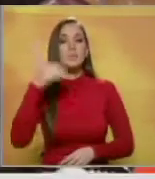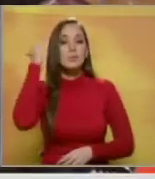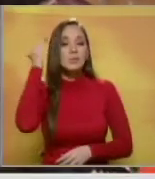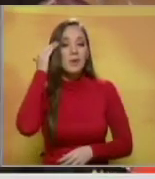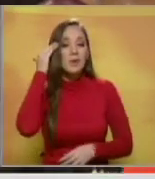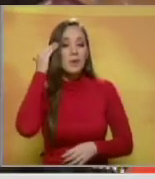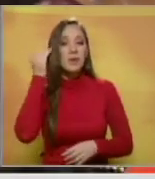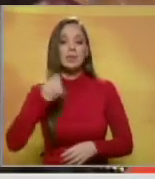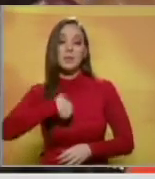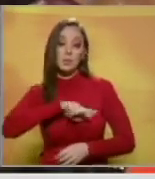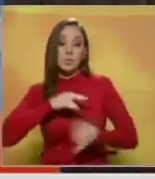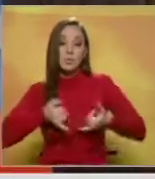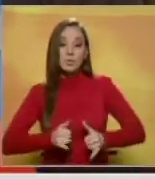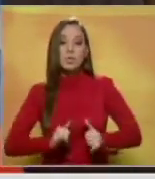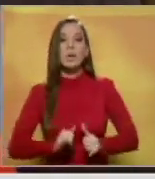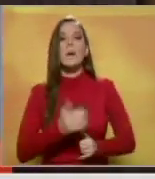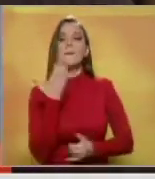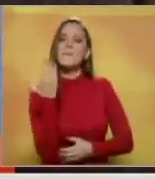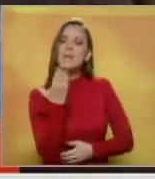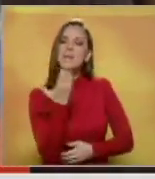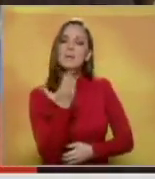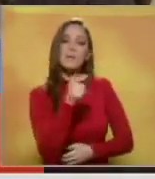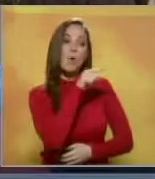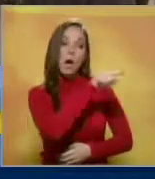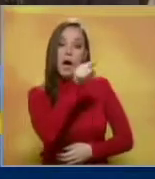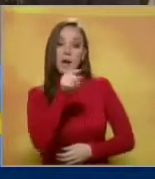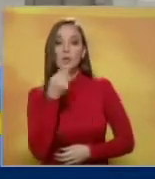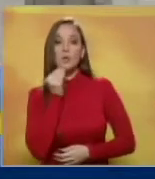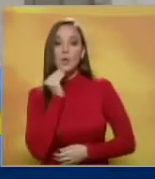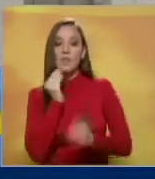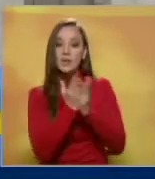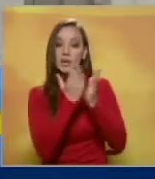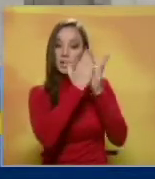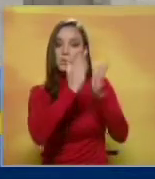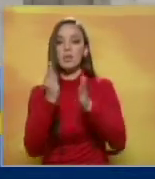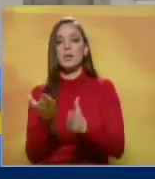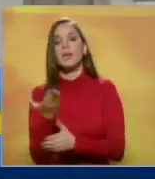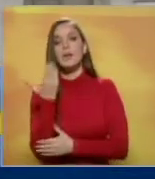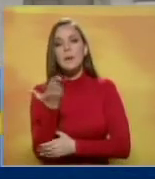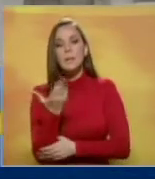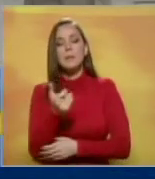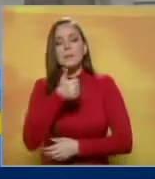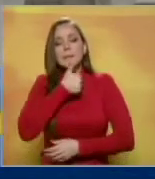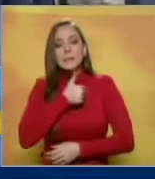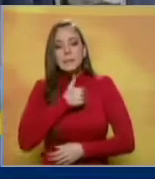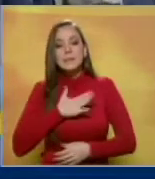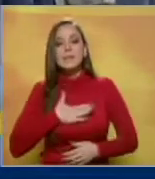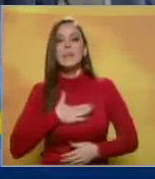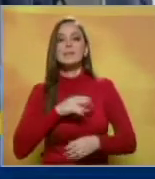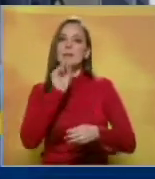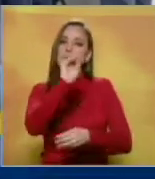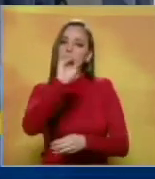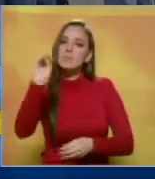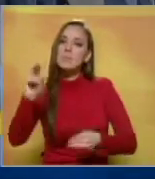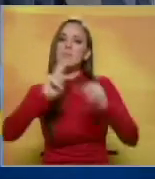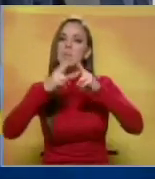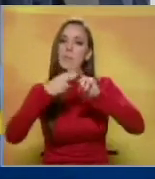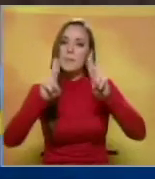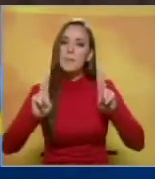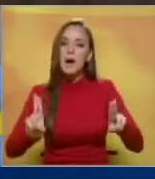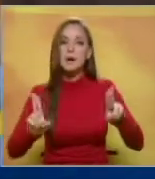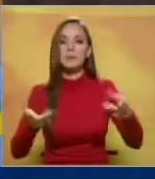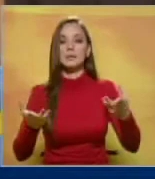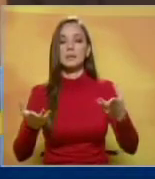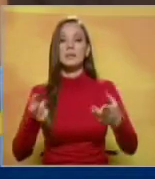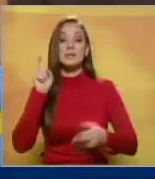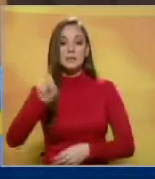a todos esos muchachos estudiantes vamos a tener un poco de cordura vamos a llamar a la paz necesitamos que